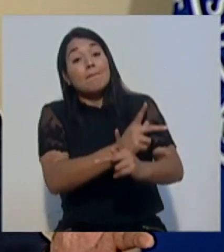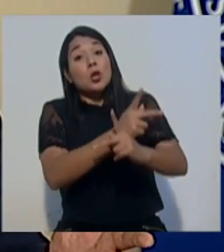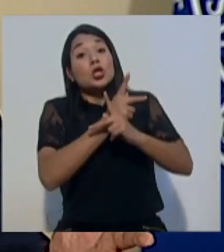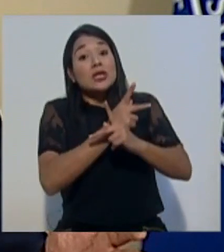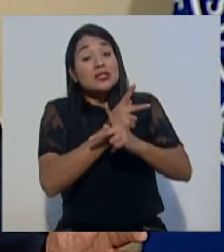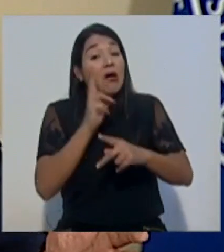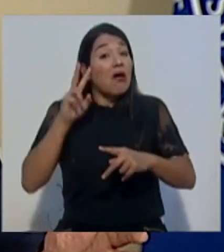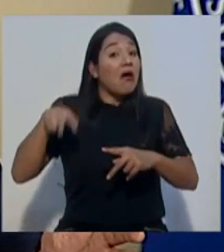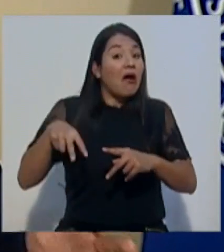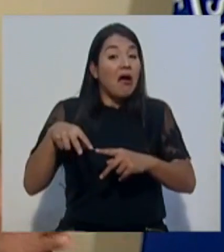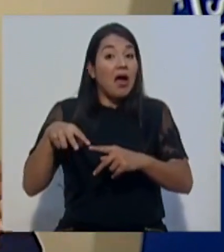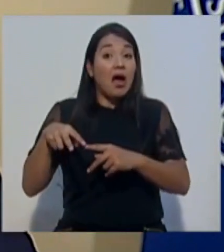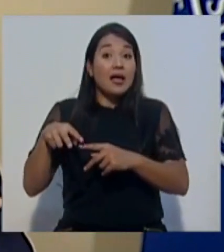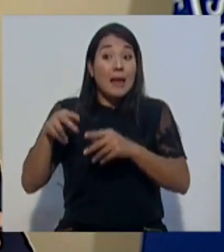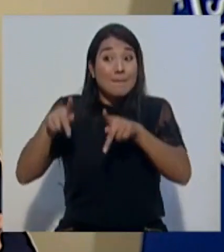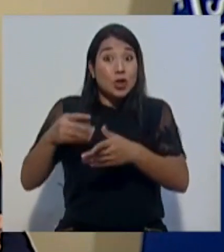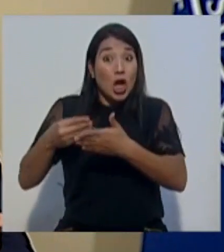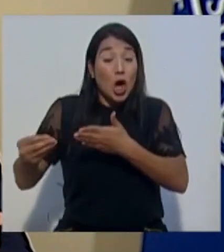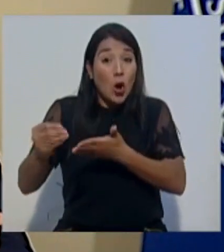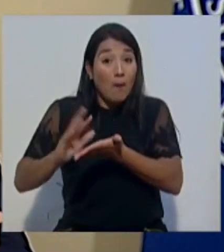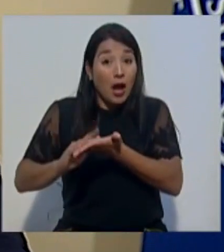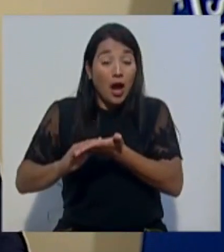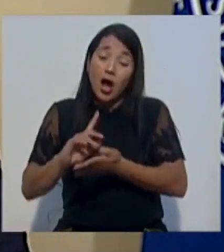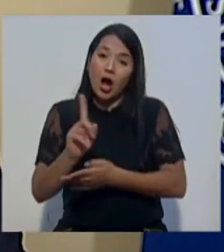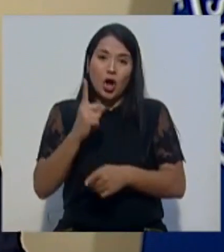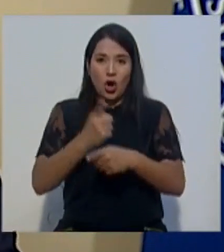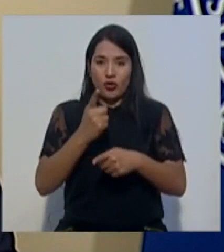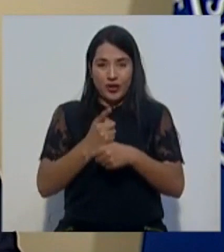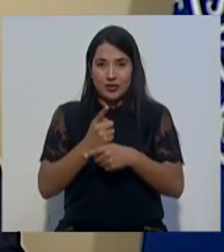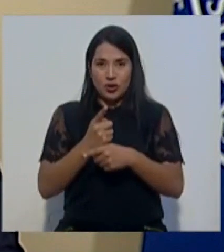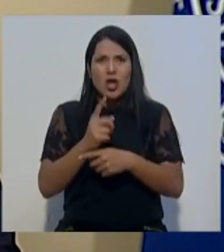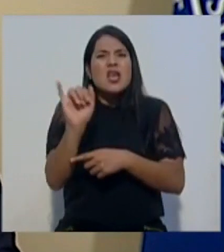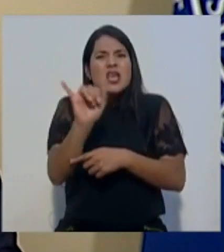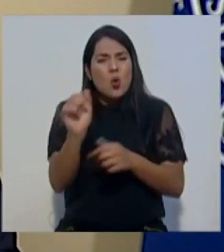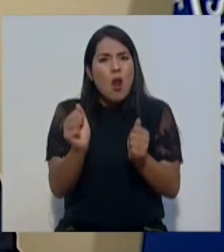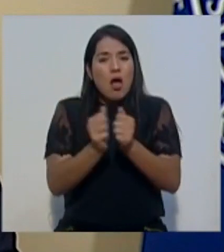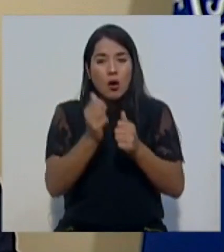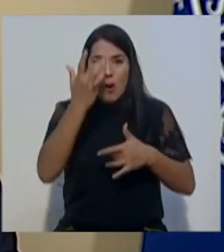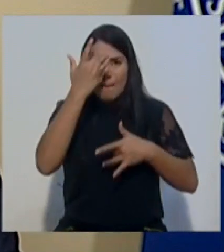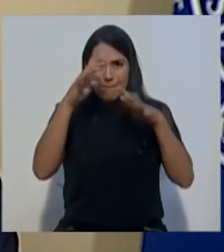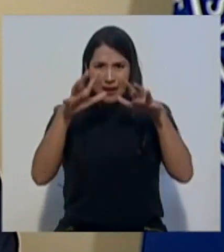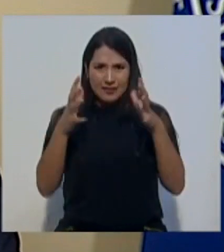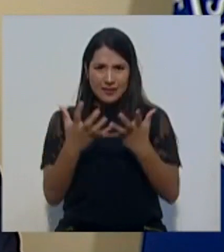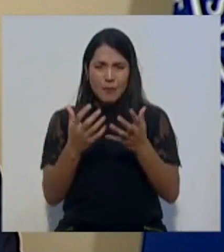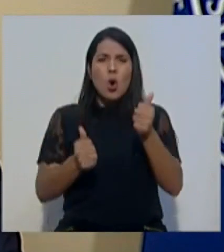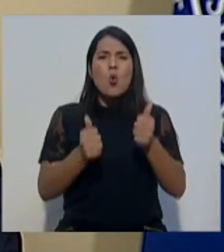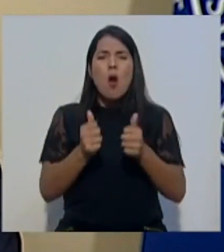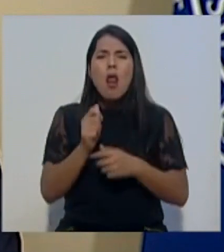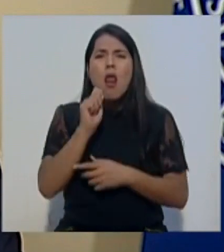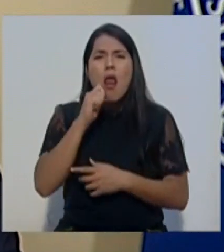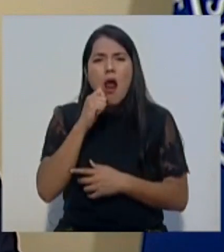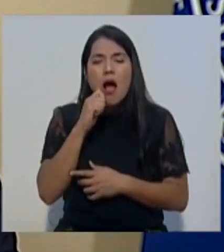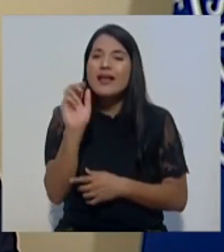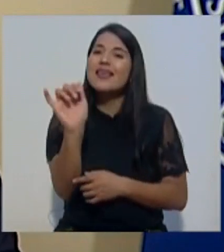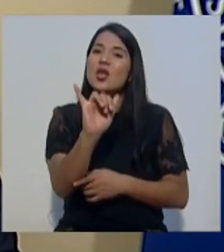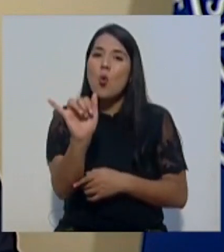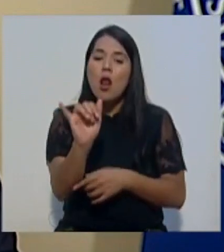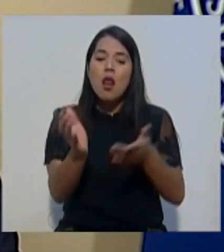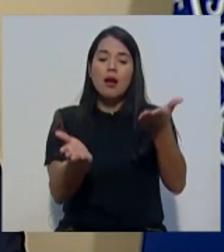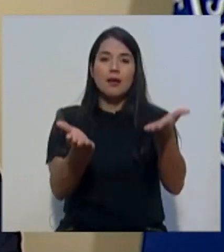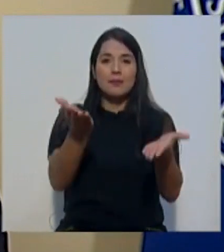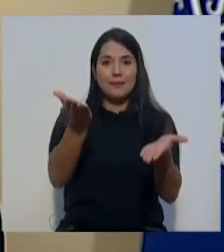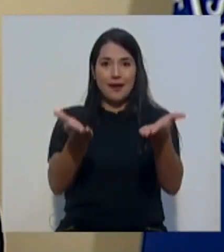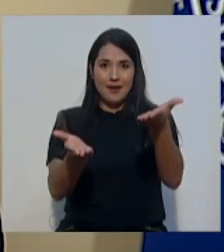sin pensar en consumidores, tampoco creo que es lo correcto. Igual que en la pandemia, ¿qué es la clave? El difícil